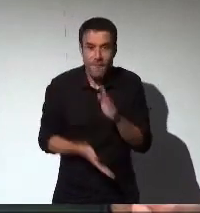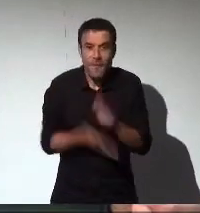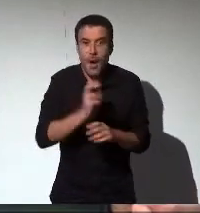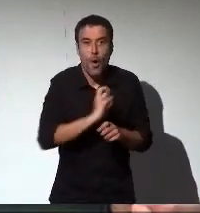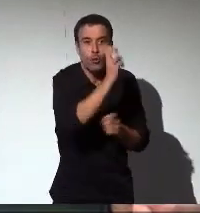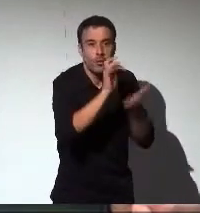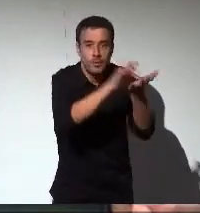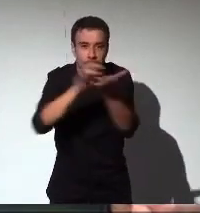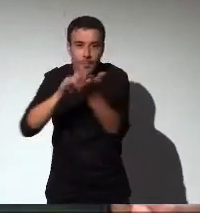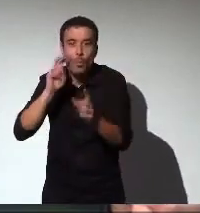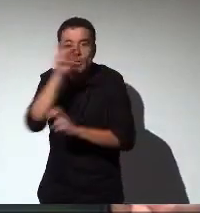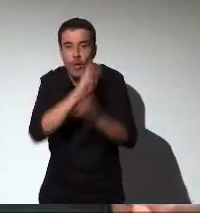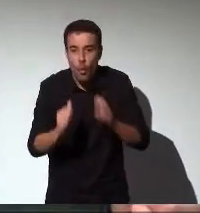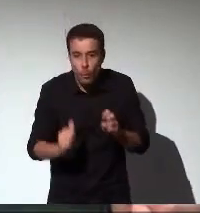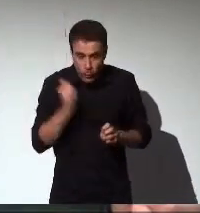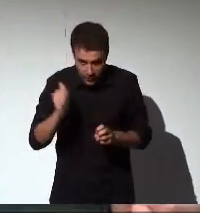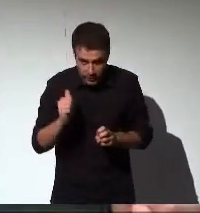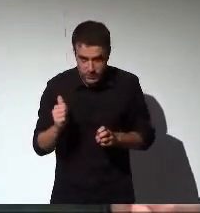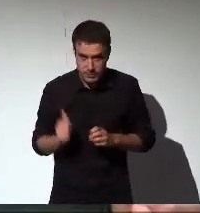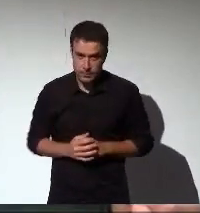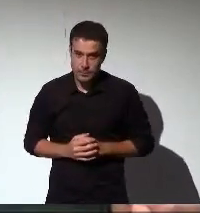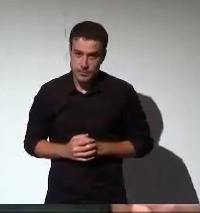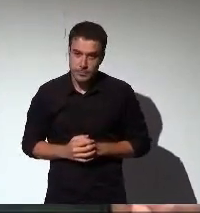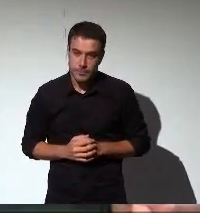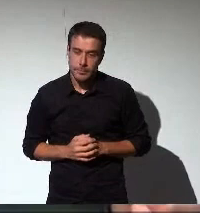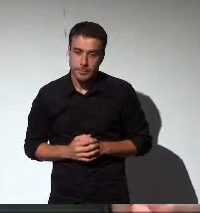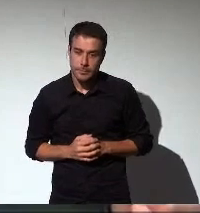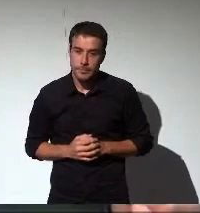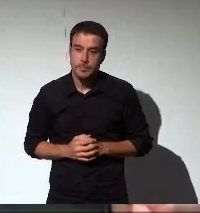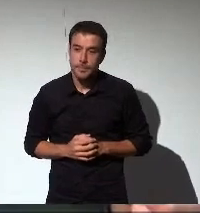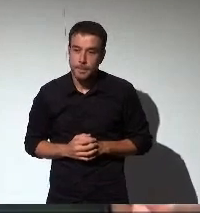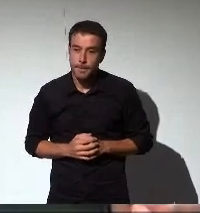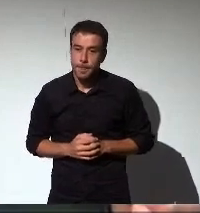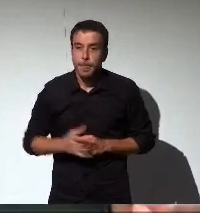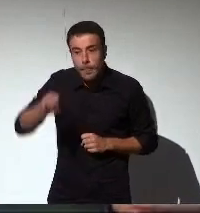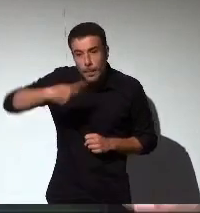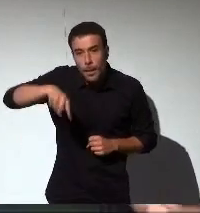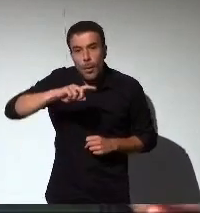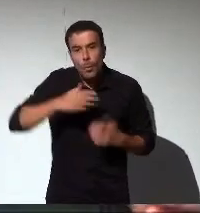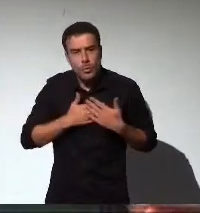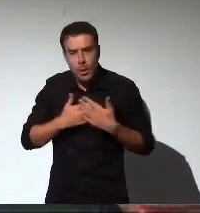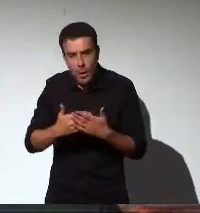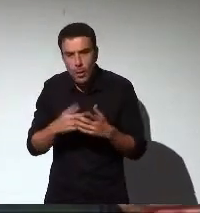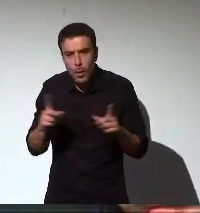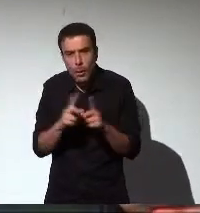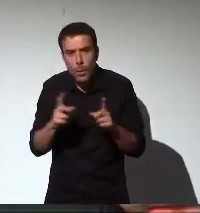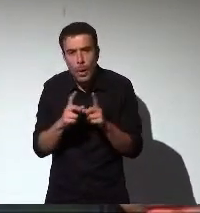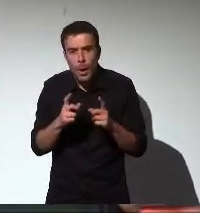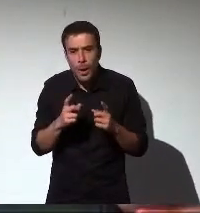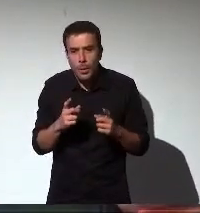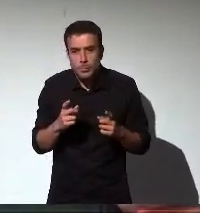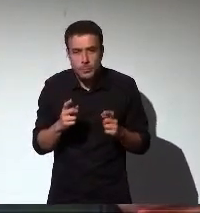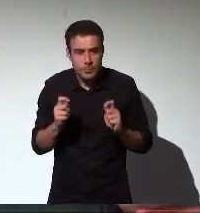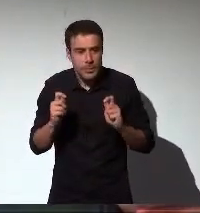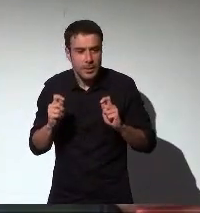oportunidades. Con un voluntariado que es cierto que es una tarea altruista, pero no deja de ser